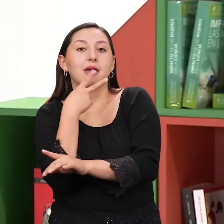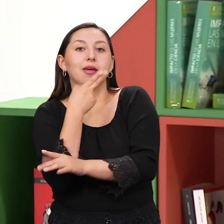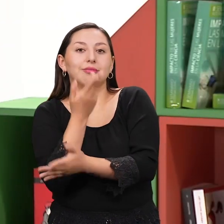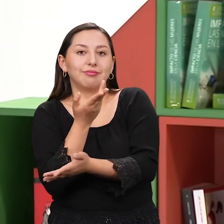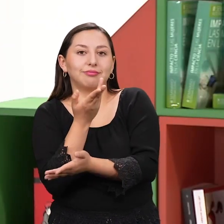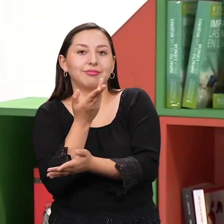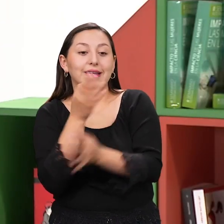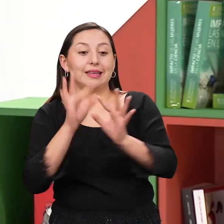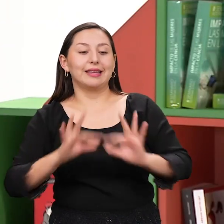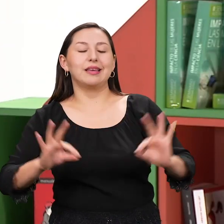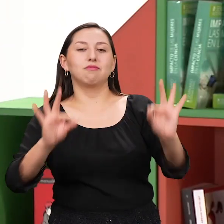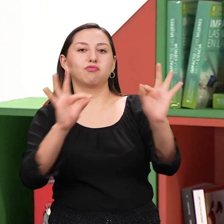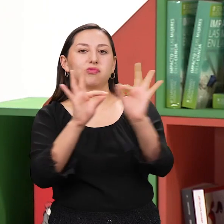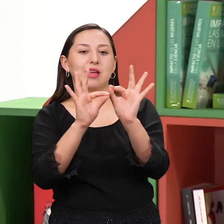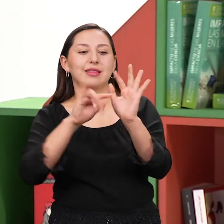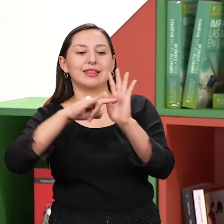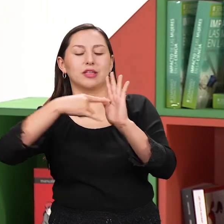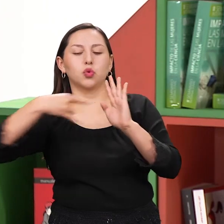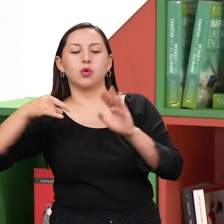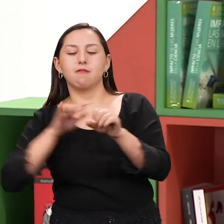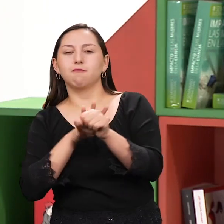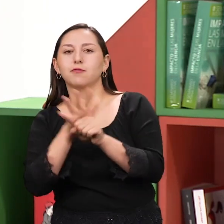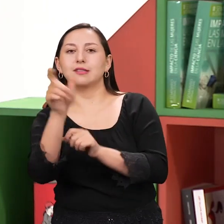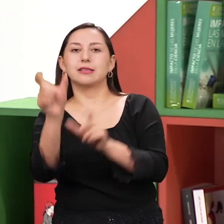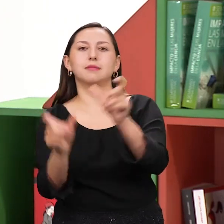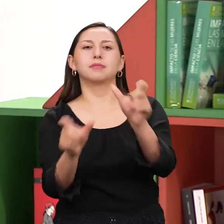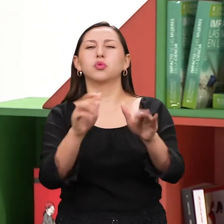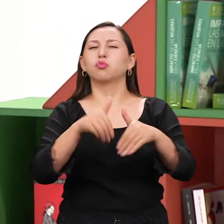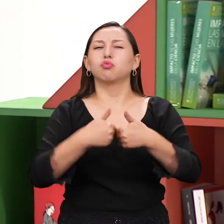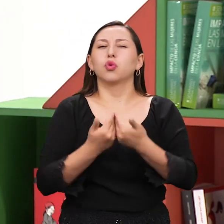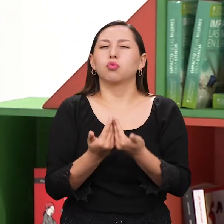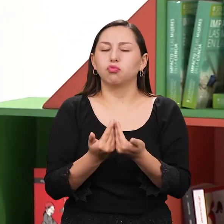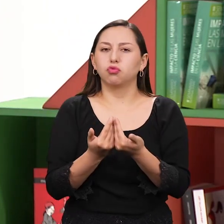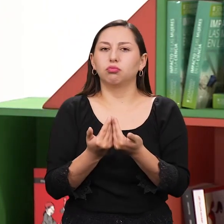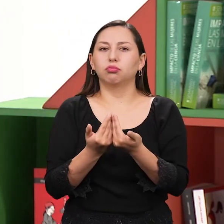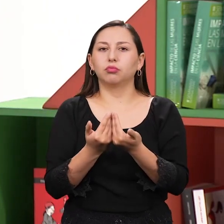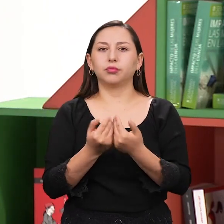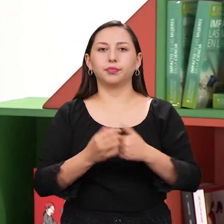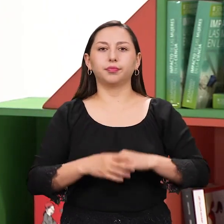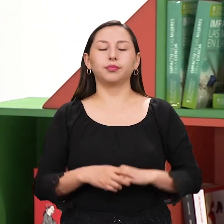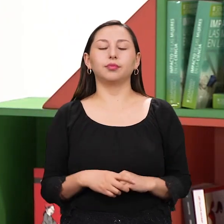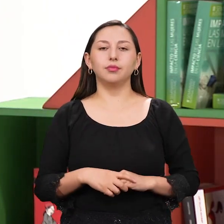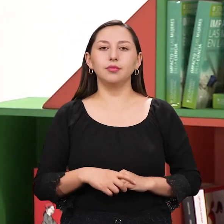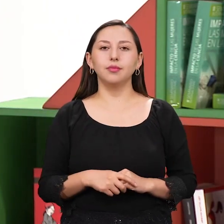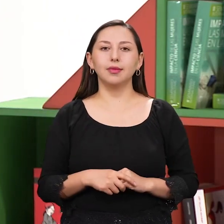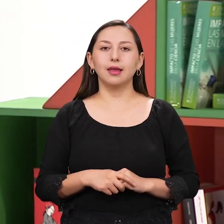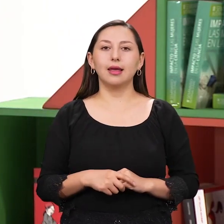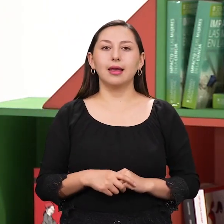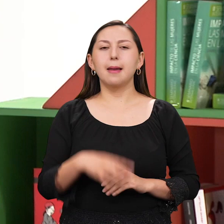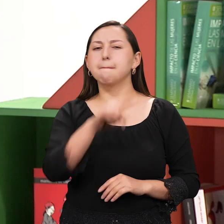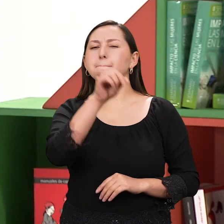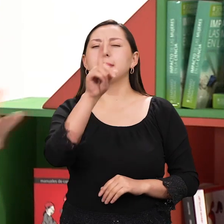digamos, para un poco mejorar o que estos conceptos o lo que recibimos nosotros, lo que mencionas,